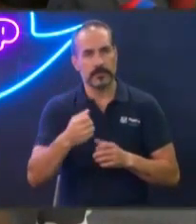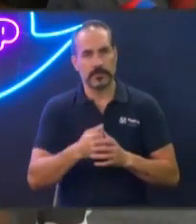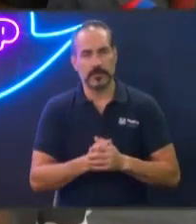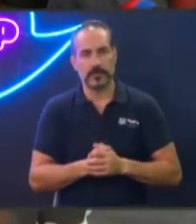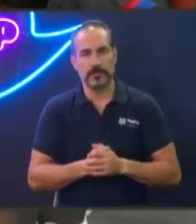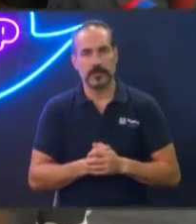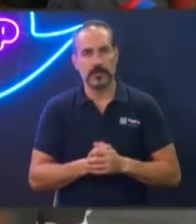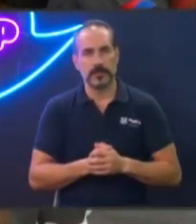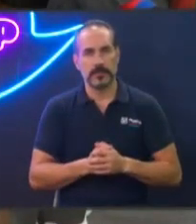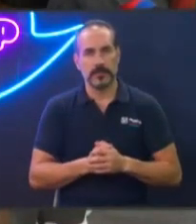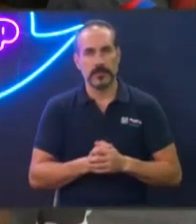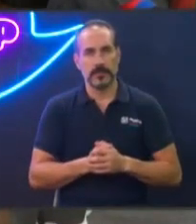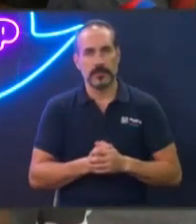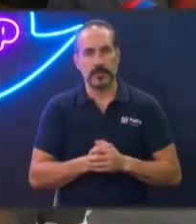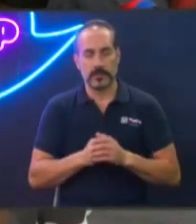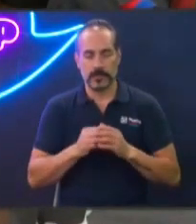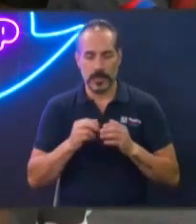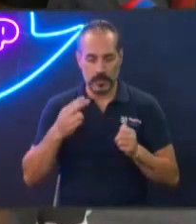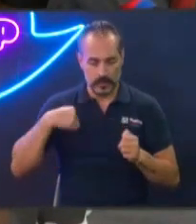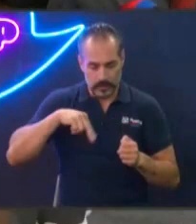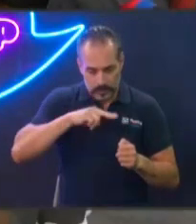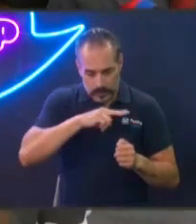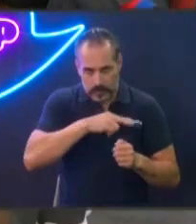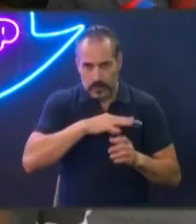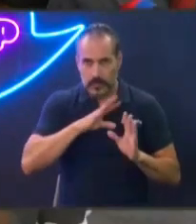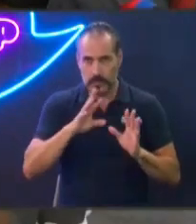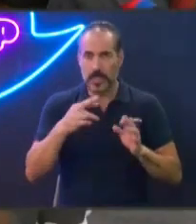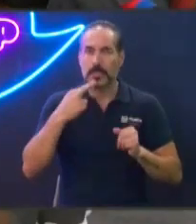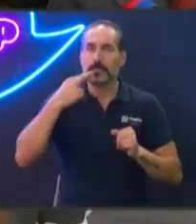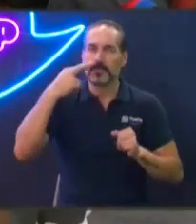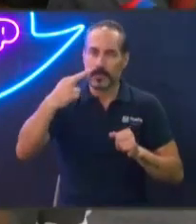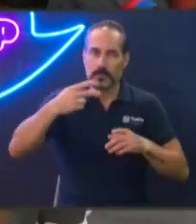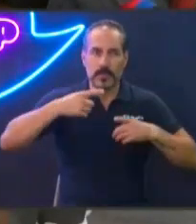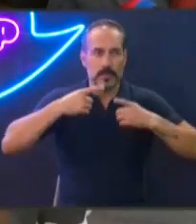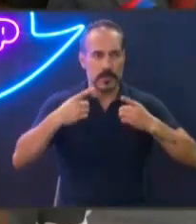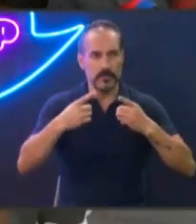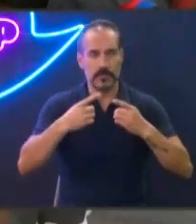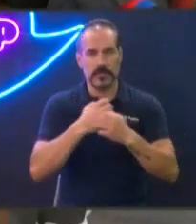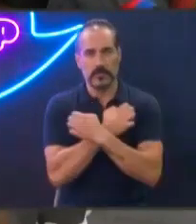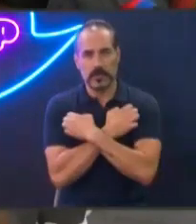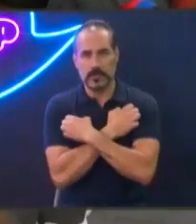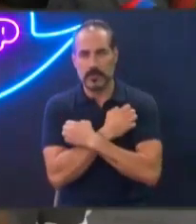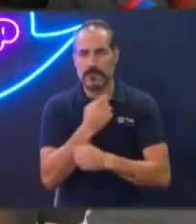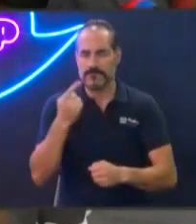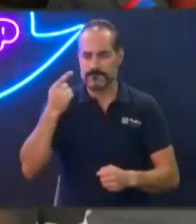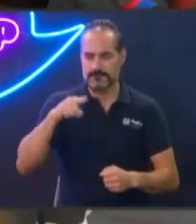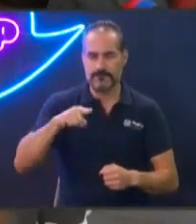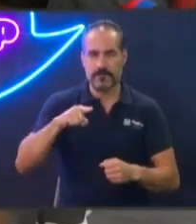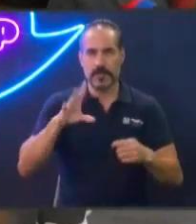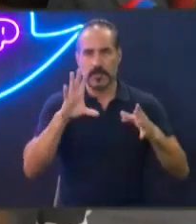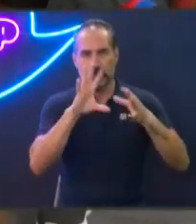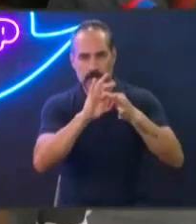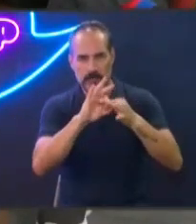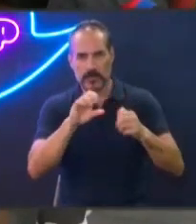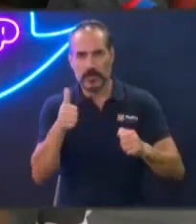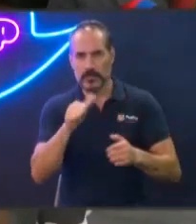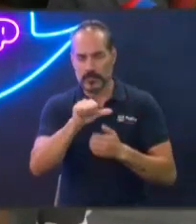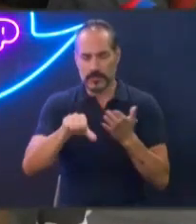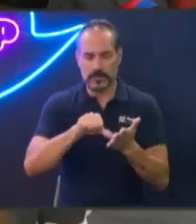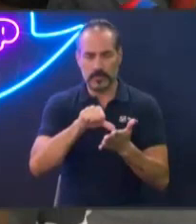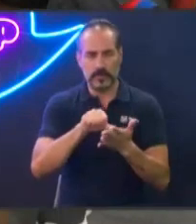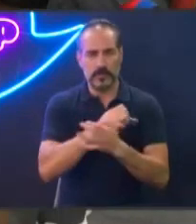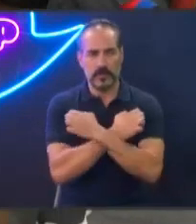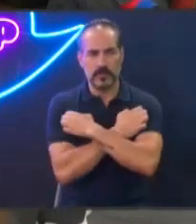respuestas que que tenemos que dar o que estamos obligados quienes trabajamos en educación es formar alianzas con otros centros